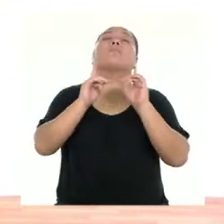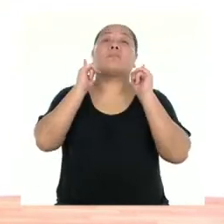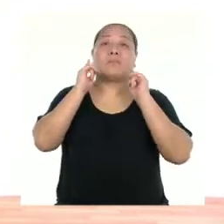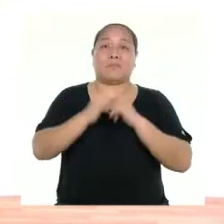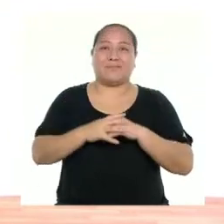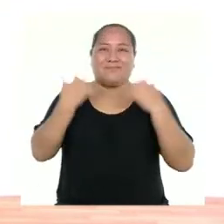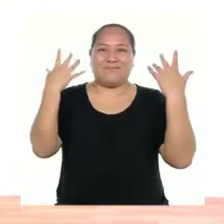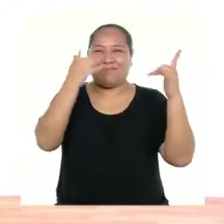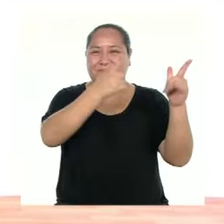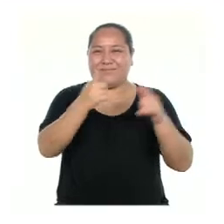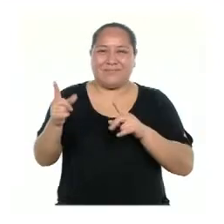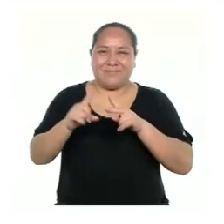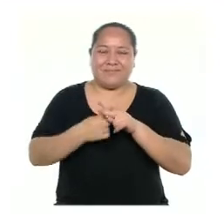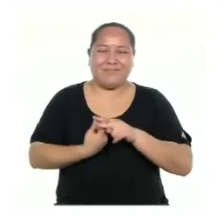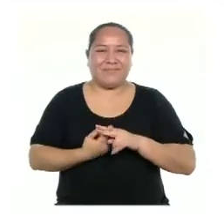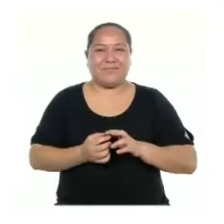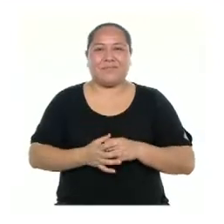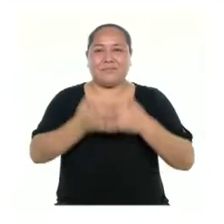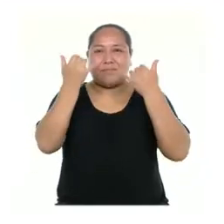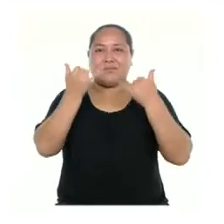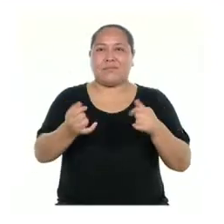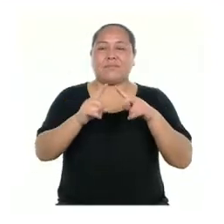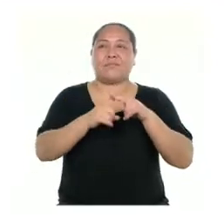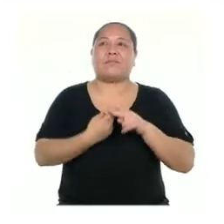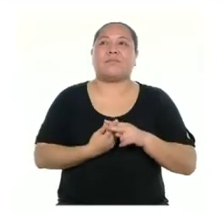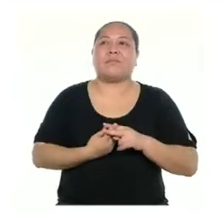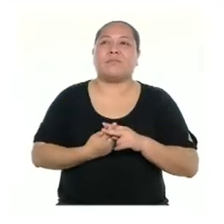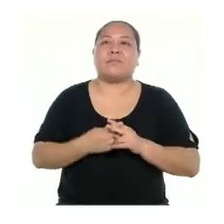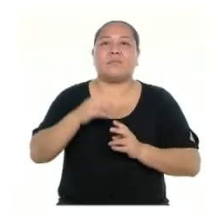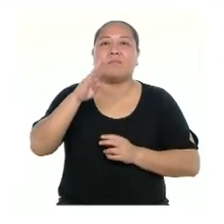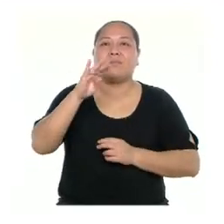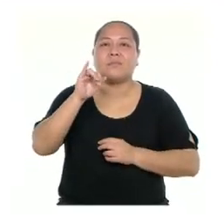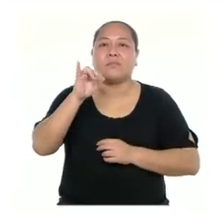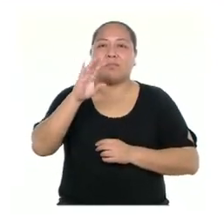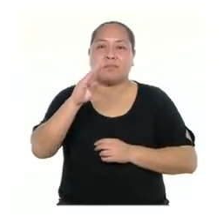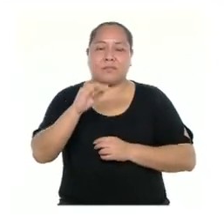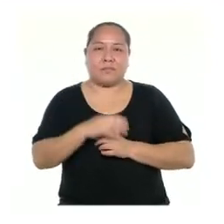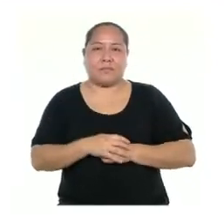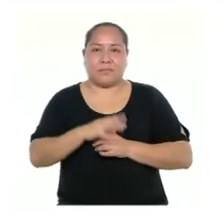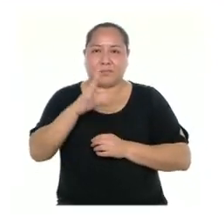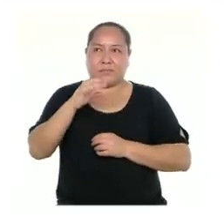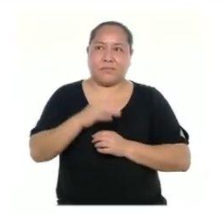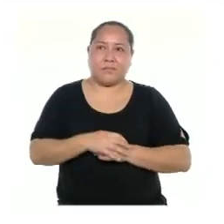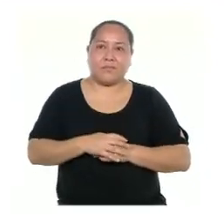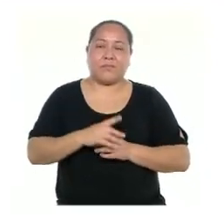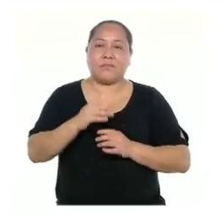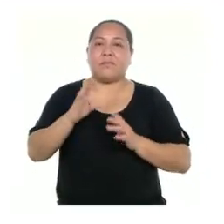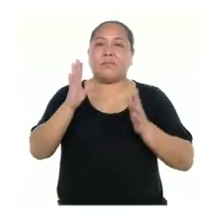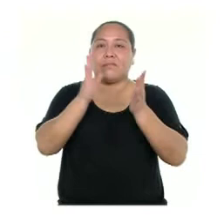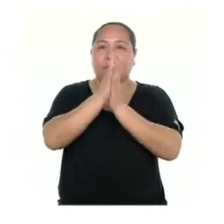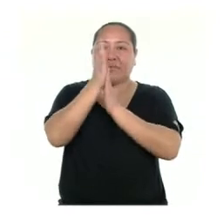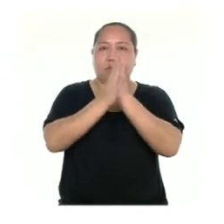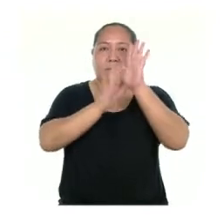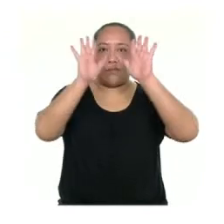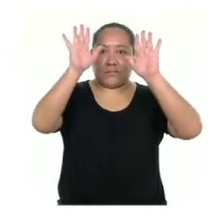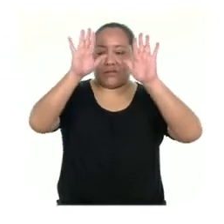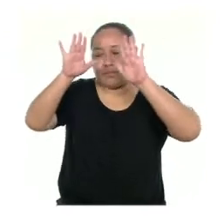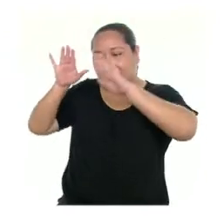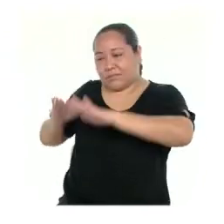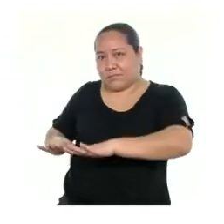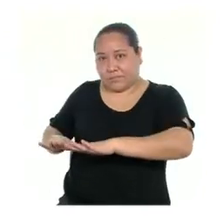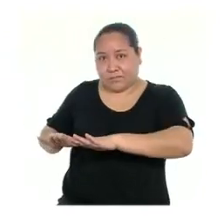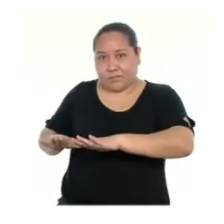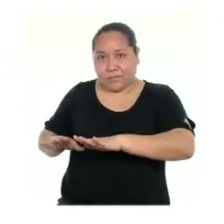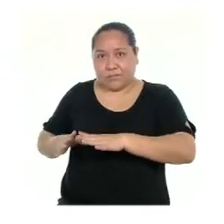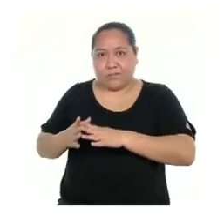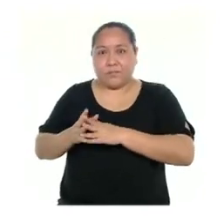Ya estamos listos para comenzar. Hoy vamos a hacer un baby freeze. Es un tipo de freeze en el que vamos a colocar las dos manos en el piso y